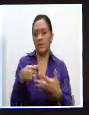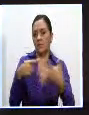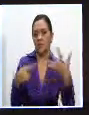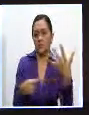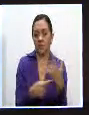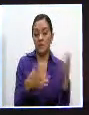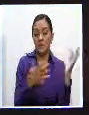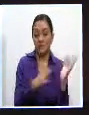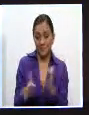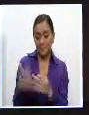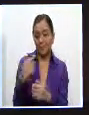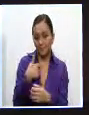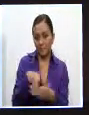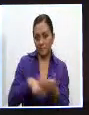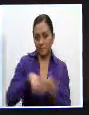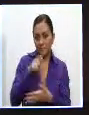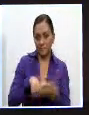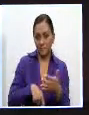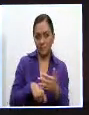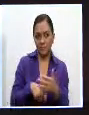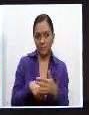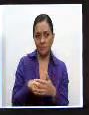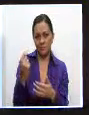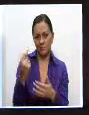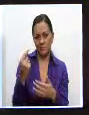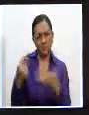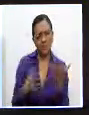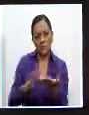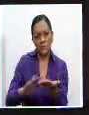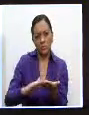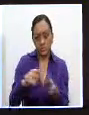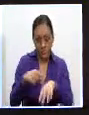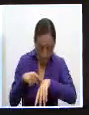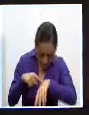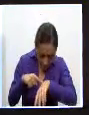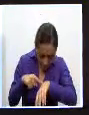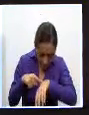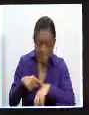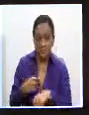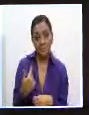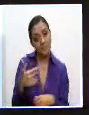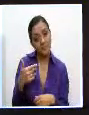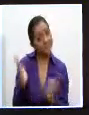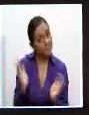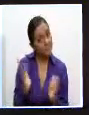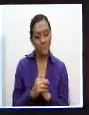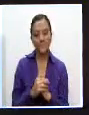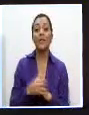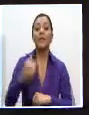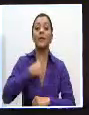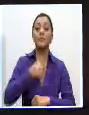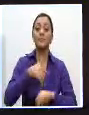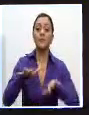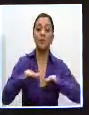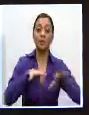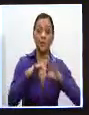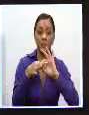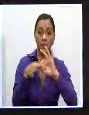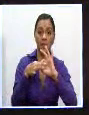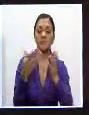los tratados y leyes que hemos aprobado este año y me perdonan lo breve y lo concreto porque ese es el tiempo que tenemos un acuerdo de cooperación